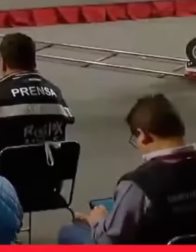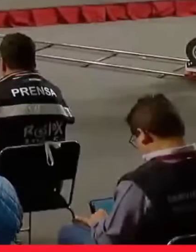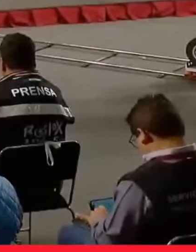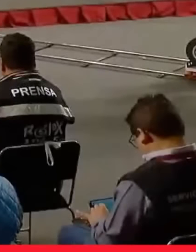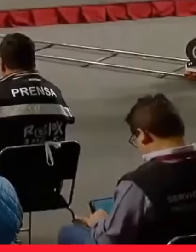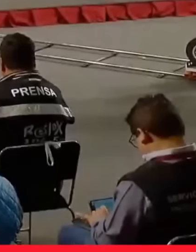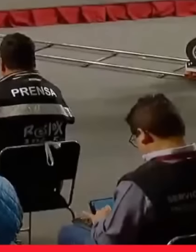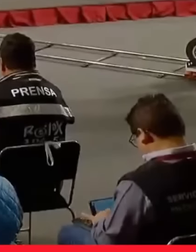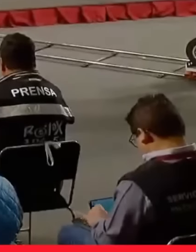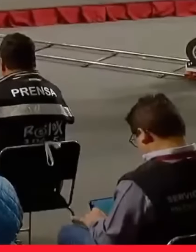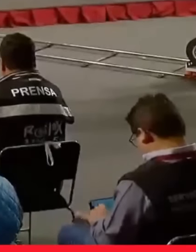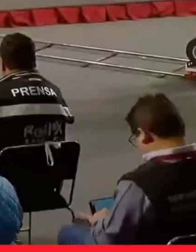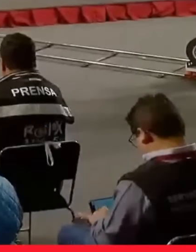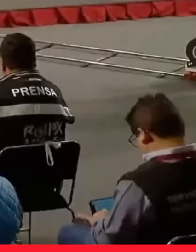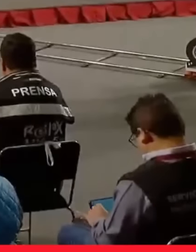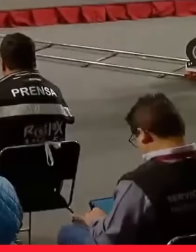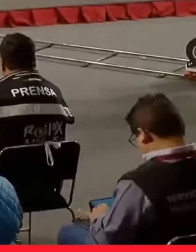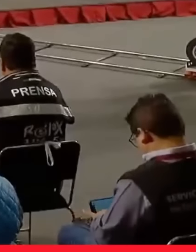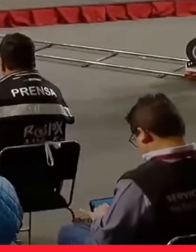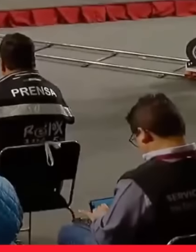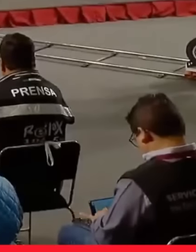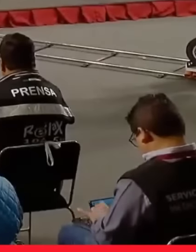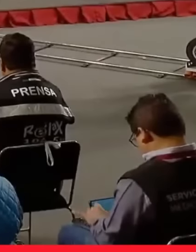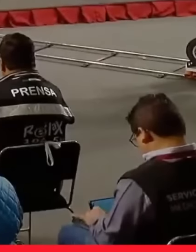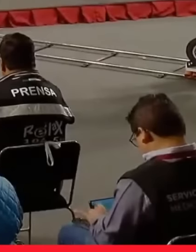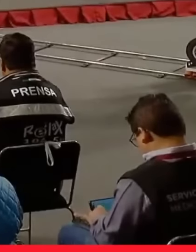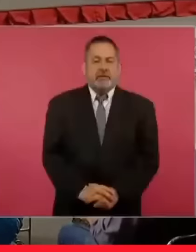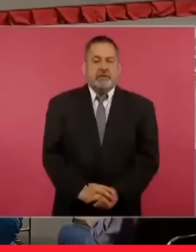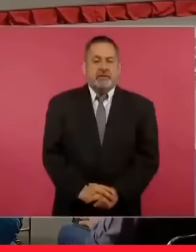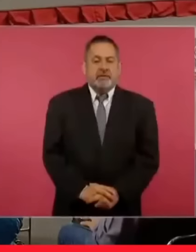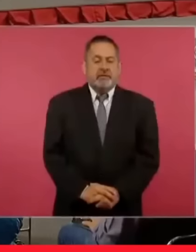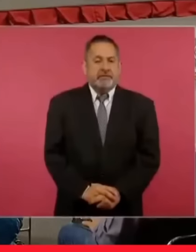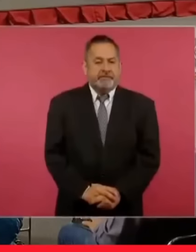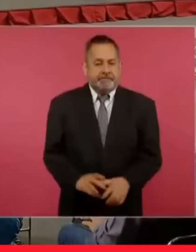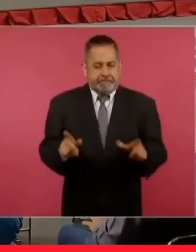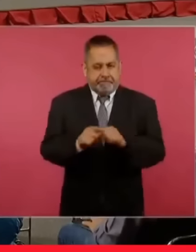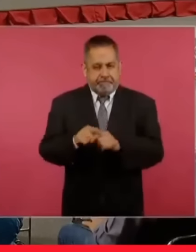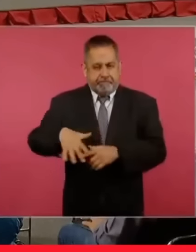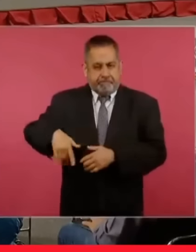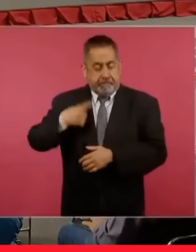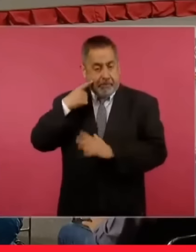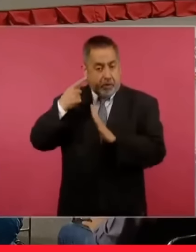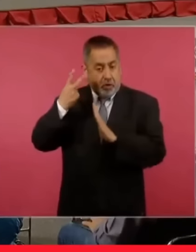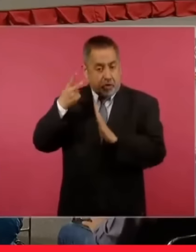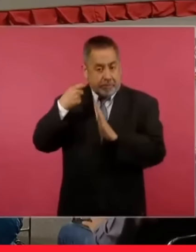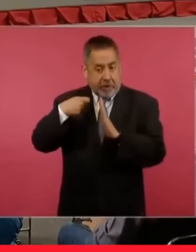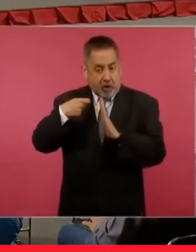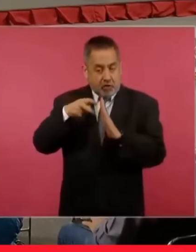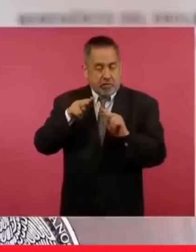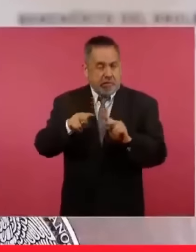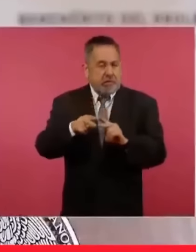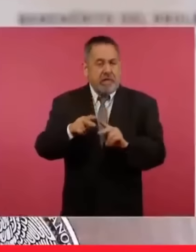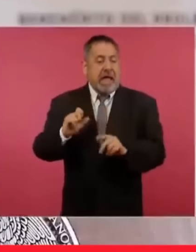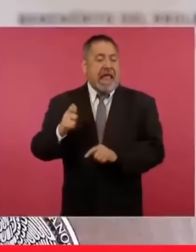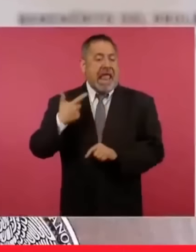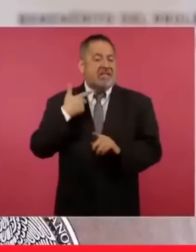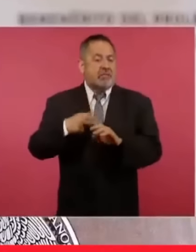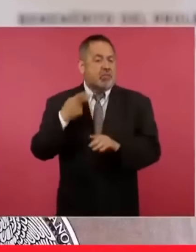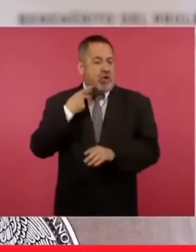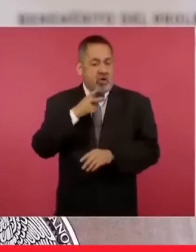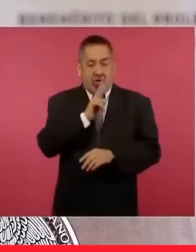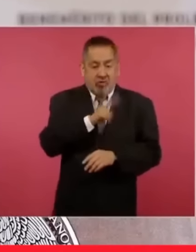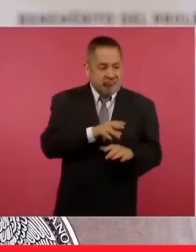para concluir, estos últimos 2 videos nos demuestran que los políticos del antiguo régimen no están comprometidos por la